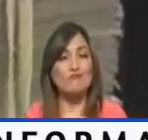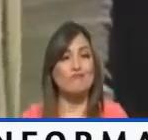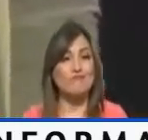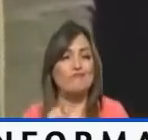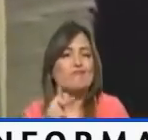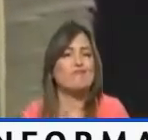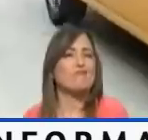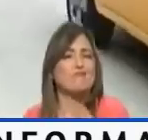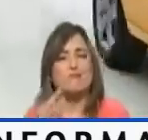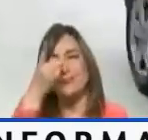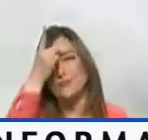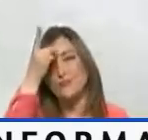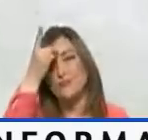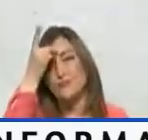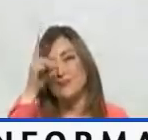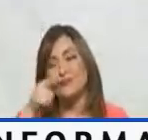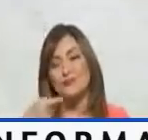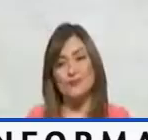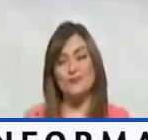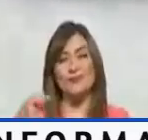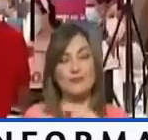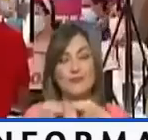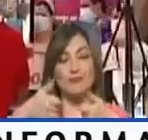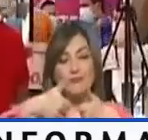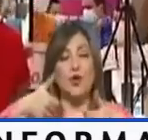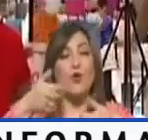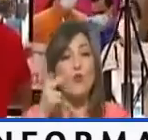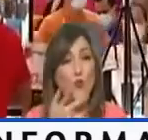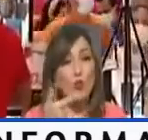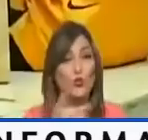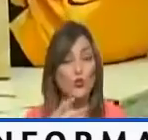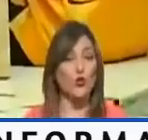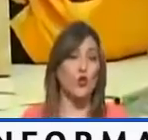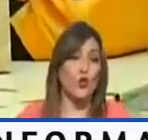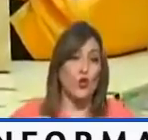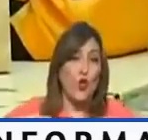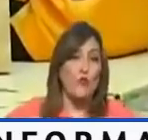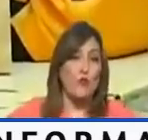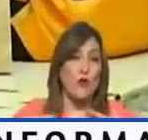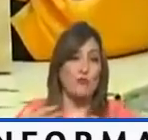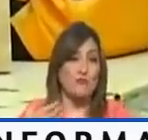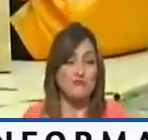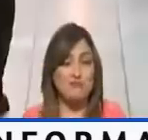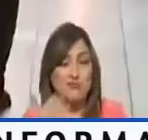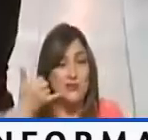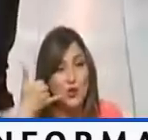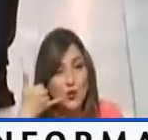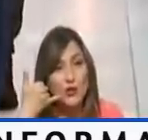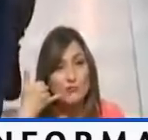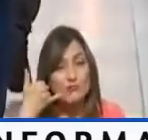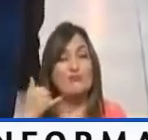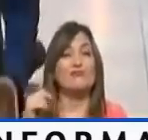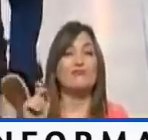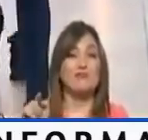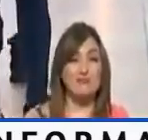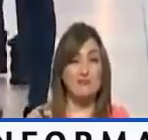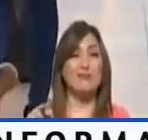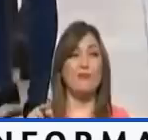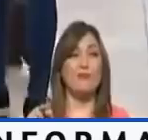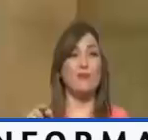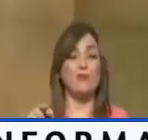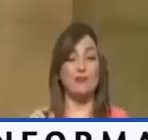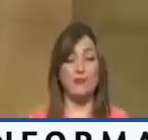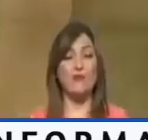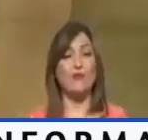a $500. Pero ¿qué pasa si usted tiene una deuda en alguna casa comercial, de aquellas que venden ropa, electrodomésticos o